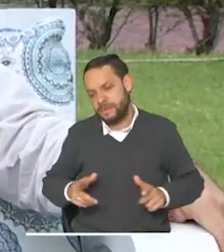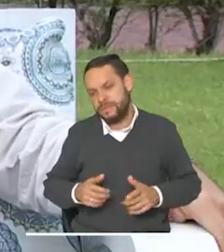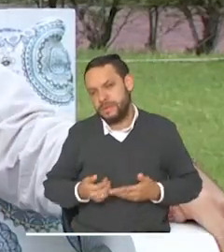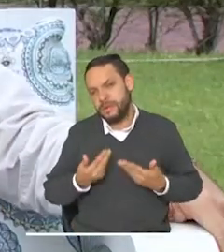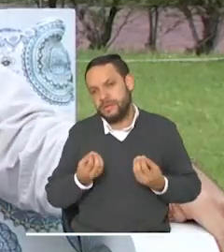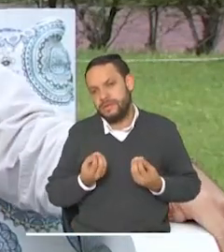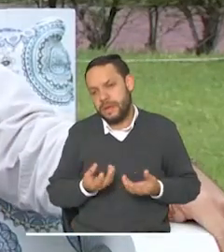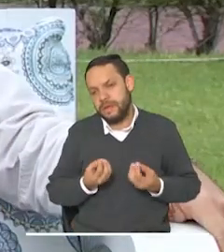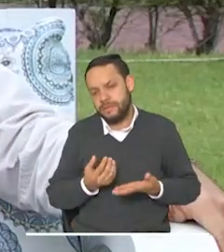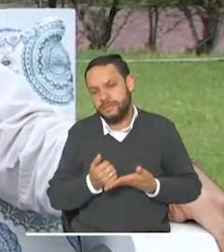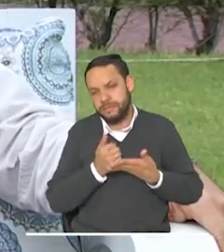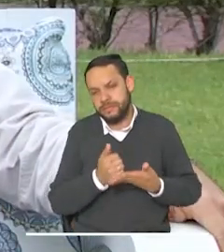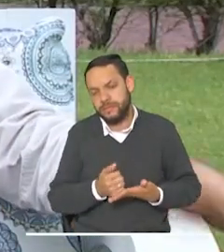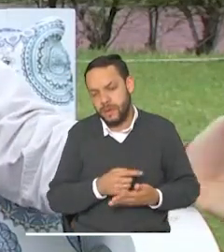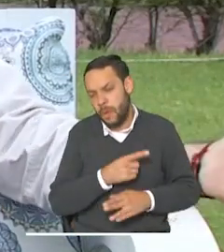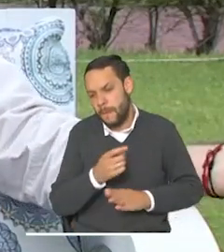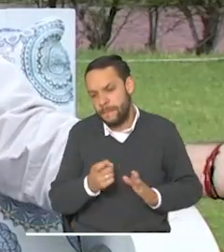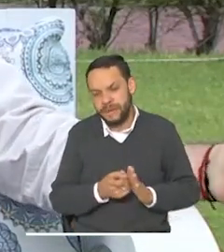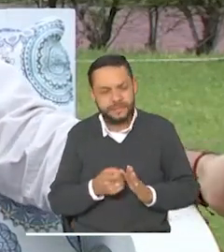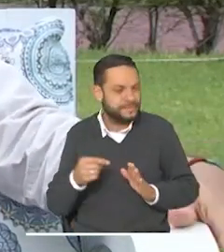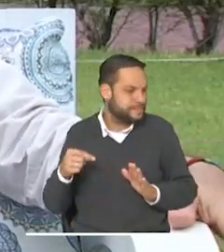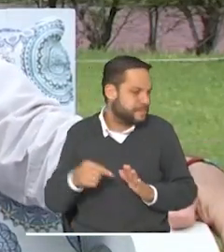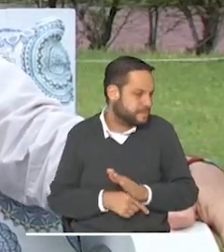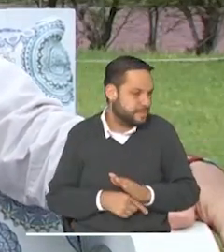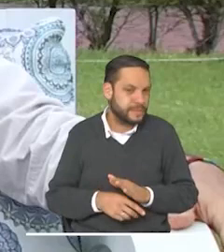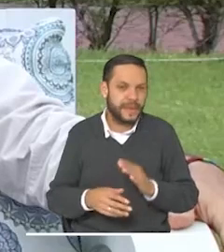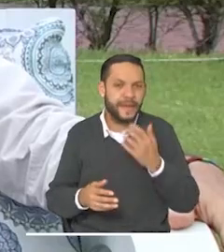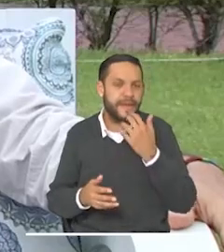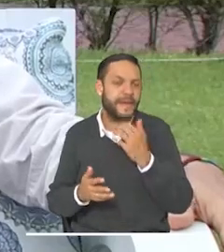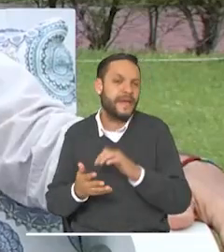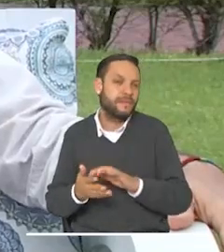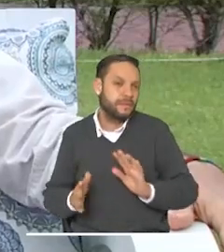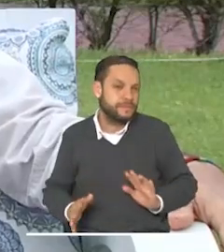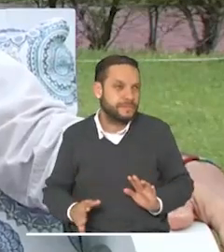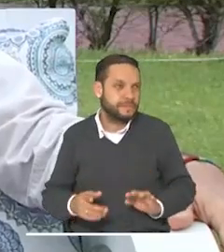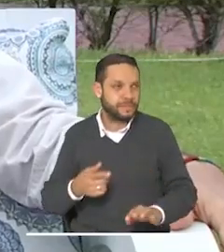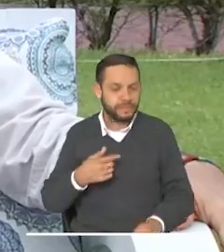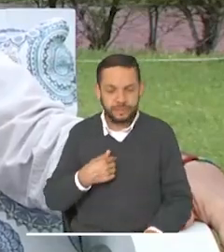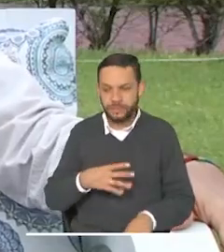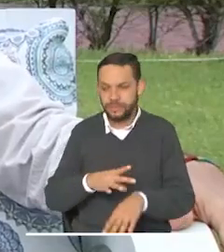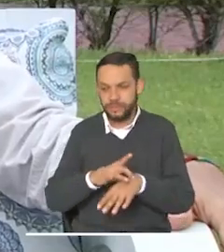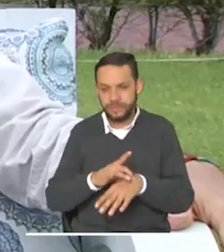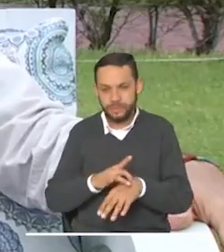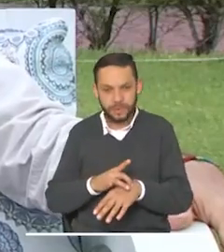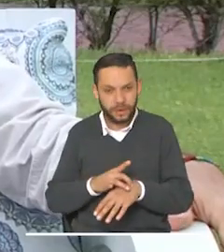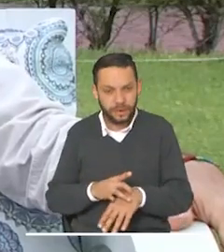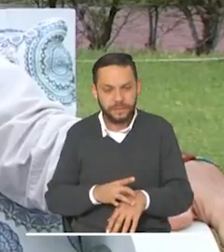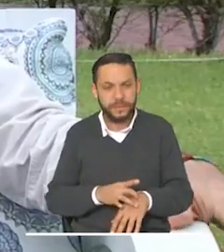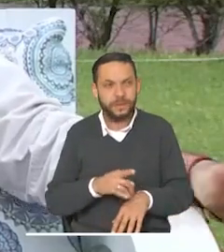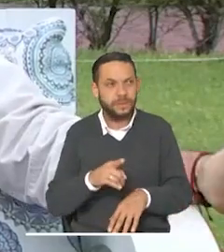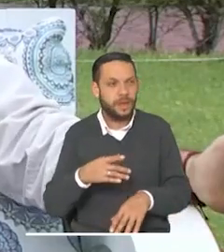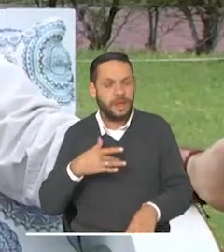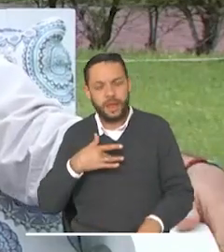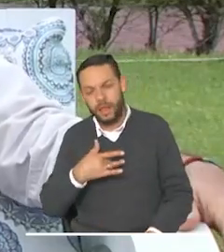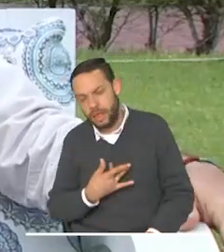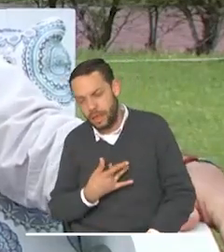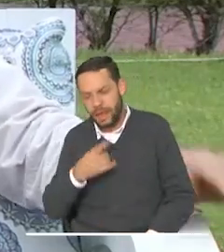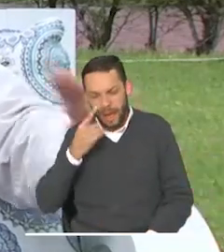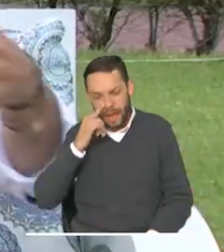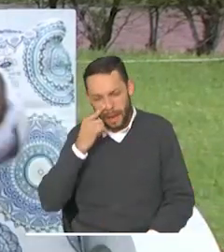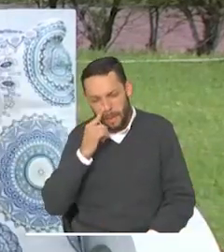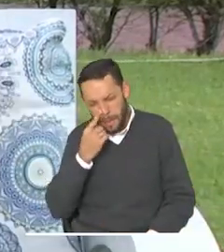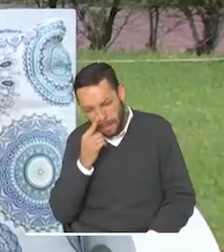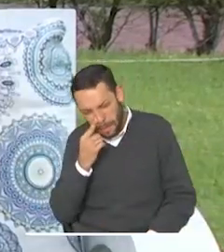beneficiosas porque vamos a suponer yo soy un médico que tengo una depresión y estoy medicado